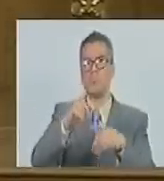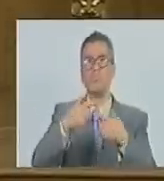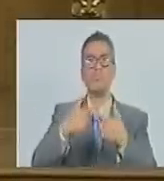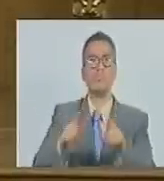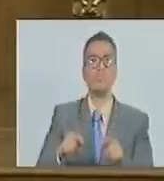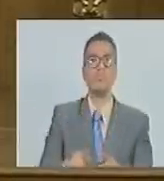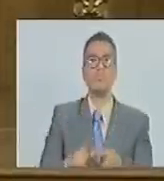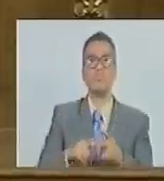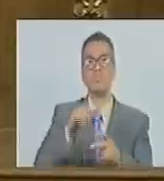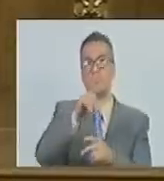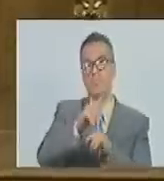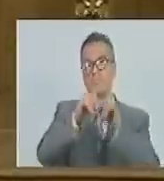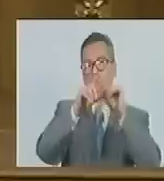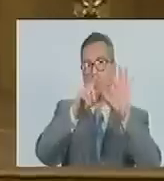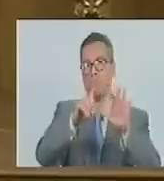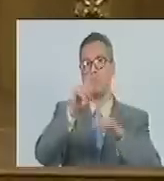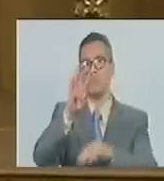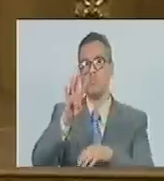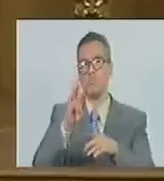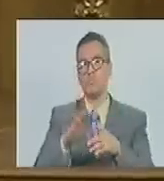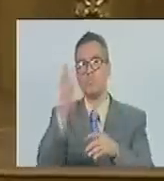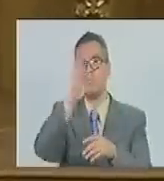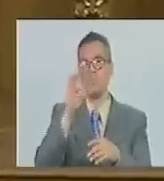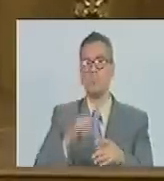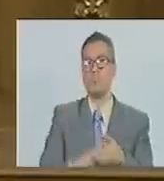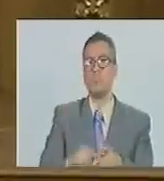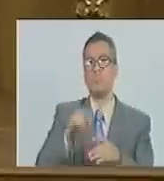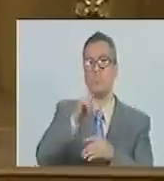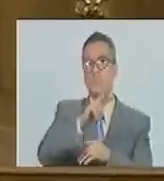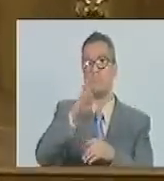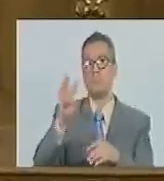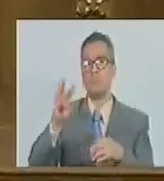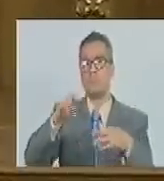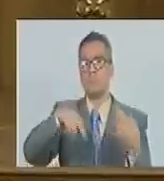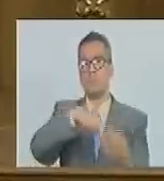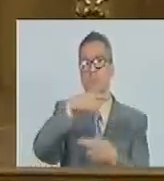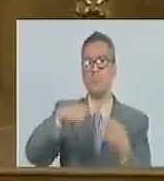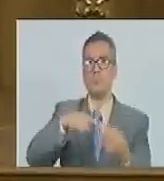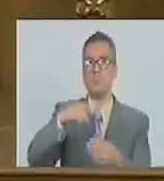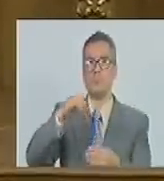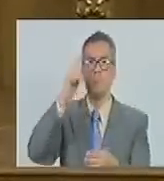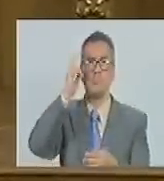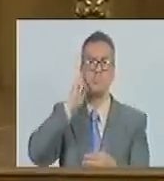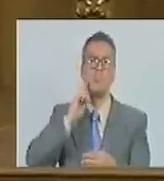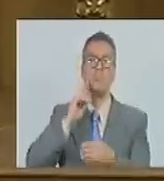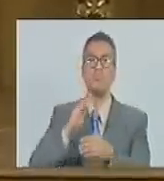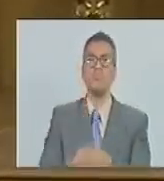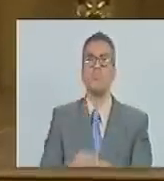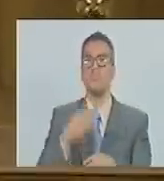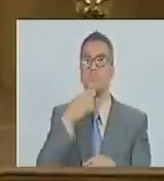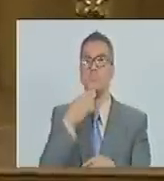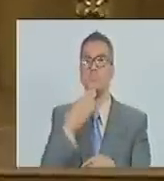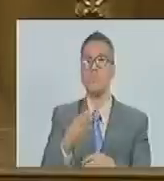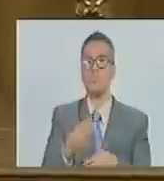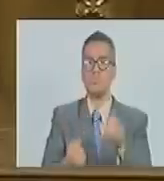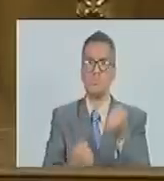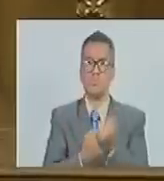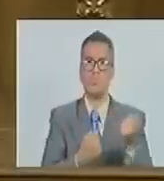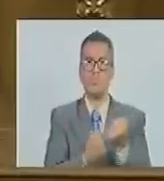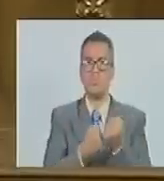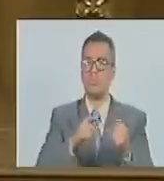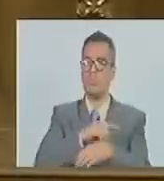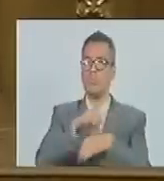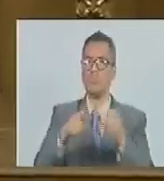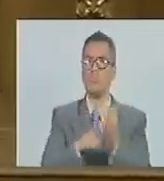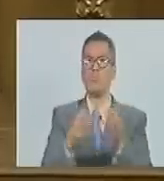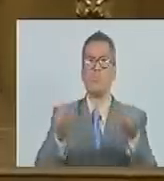independencia 164 de la Federación y 24 de la Revolución Bolivariana. Solicitamos apoyo unánime